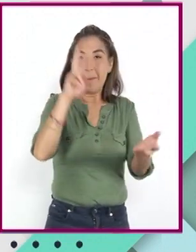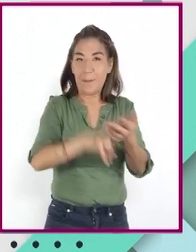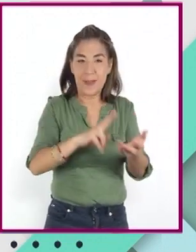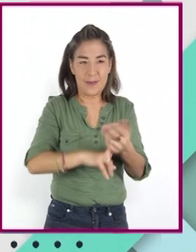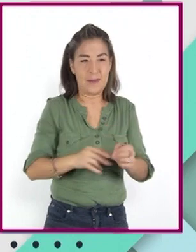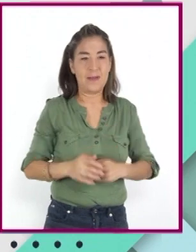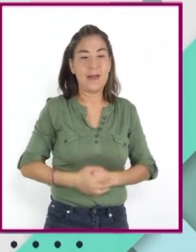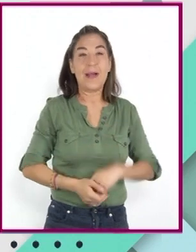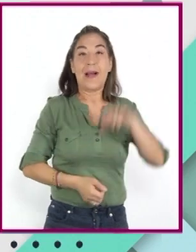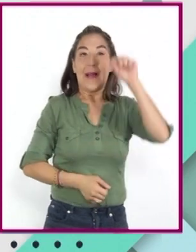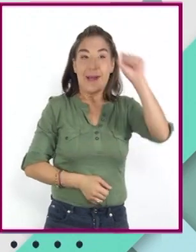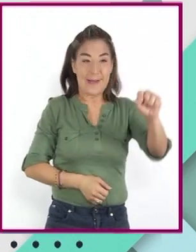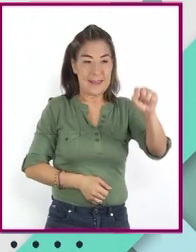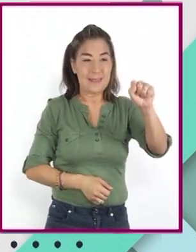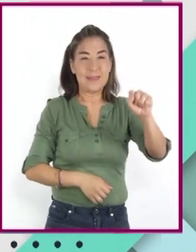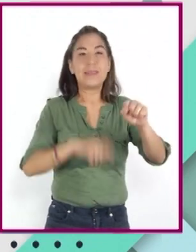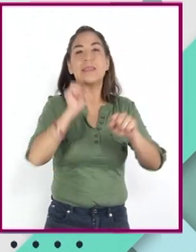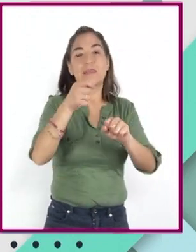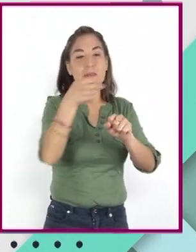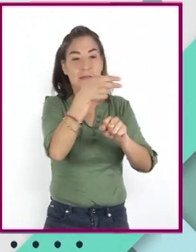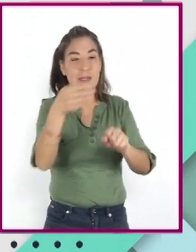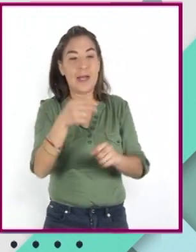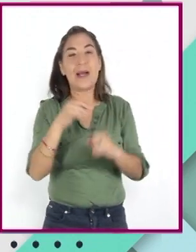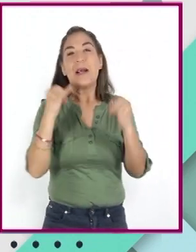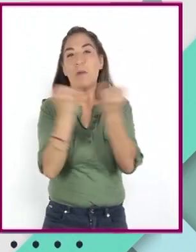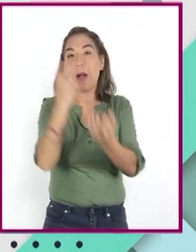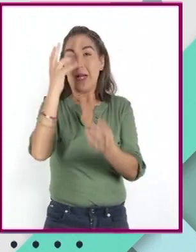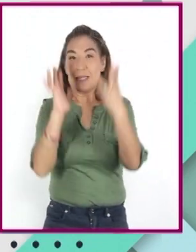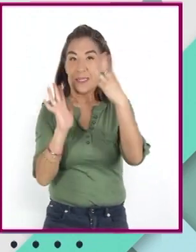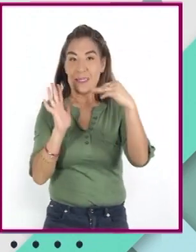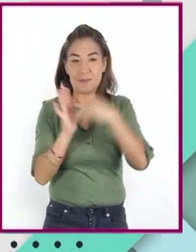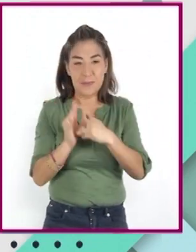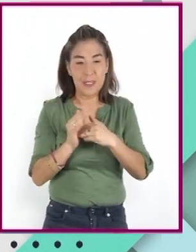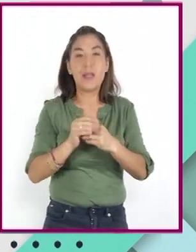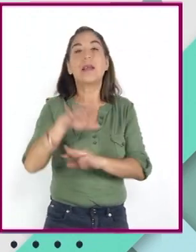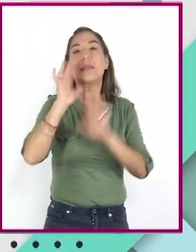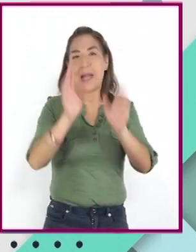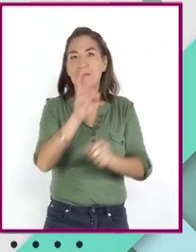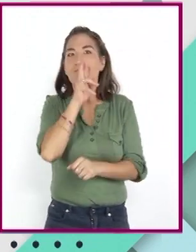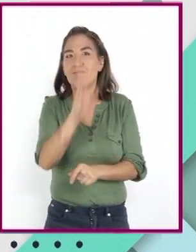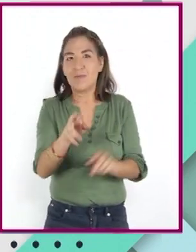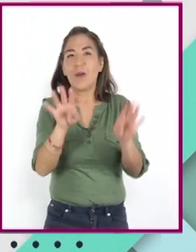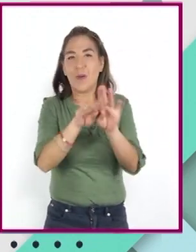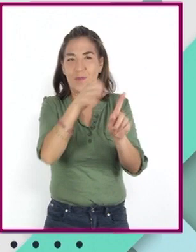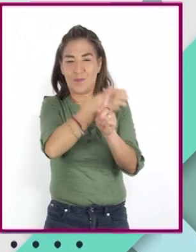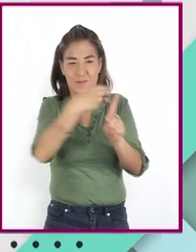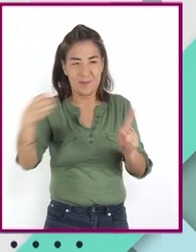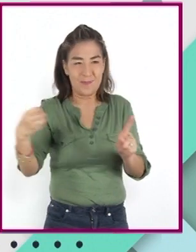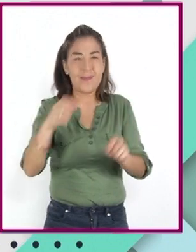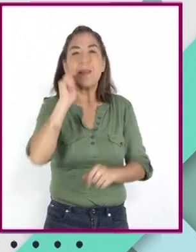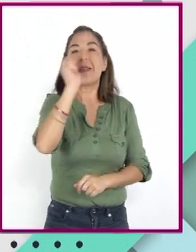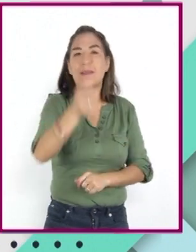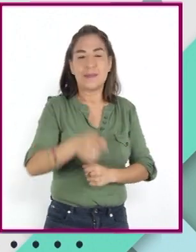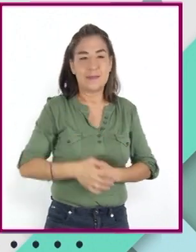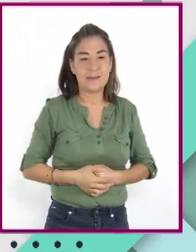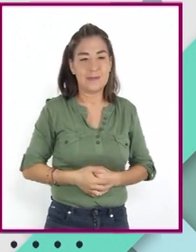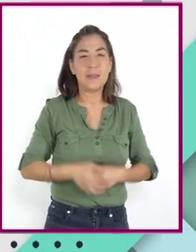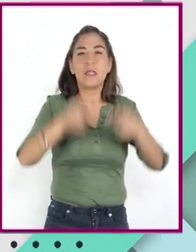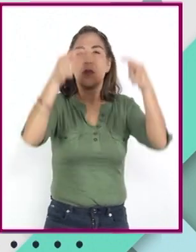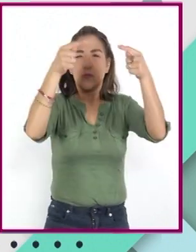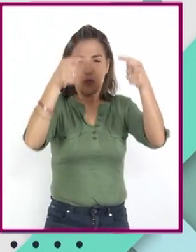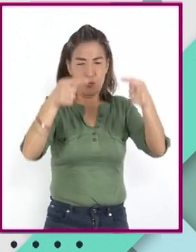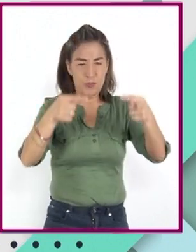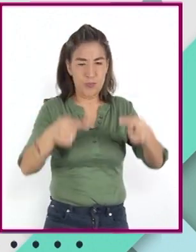S igual a 3,000, y realizar las operaciones, podemos observar que se cumple